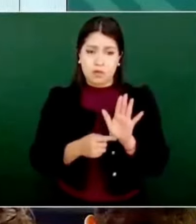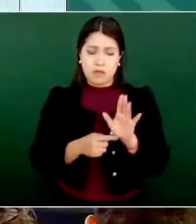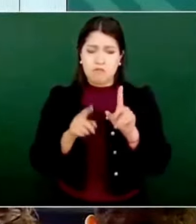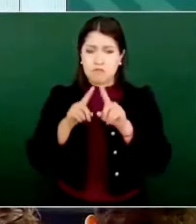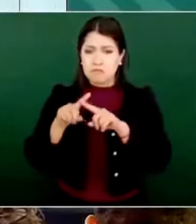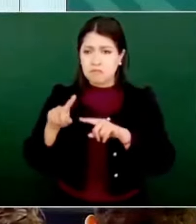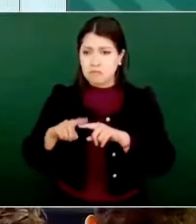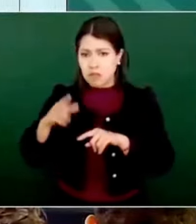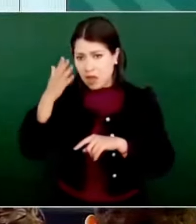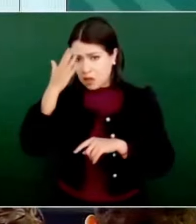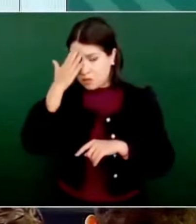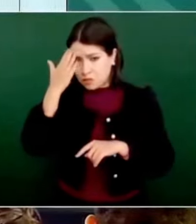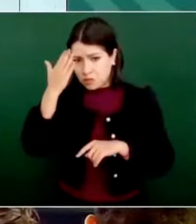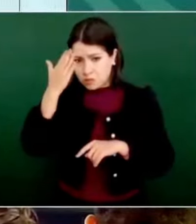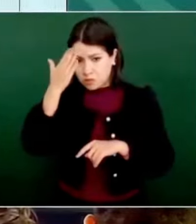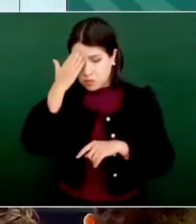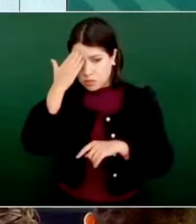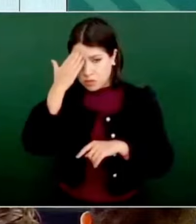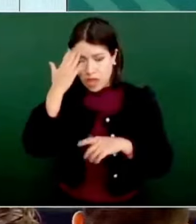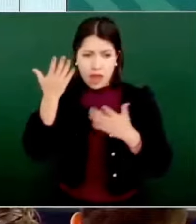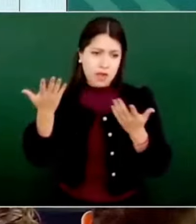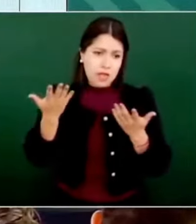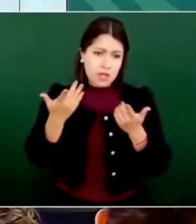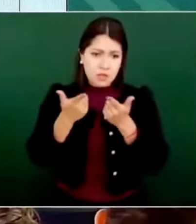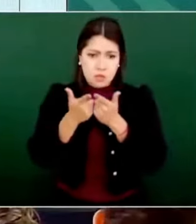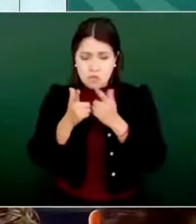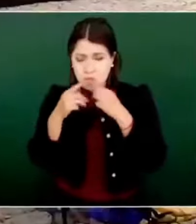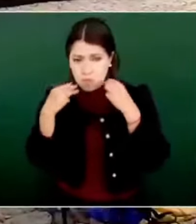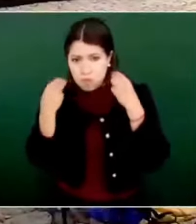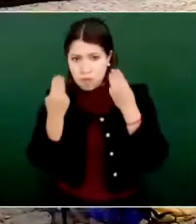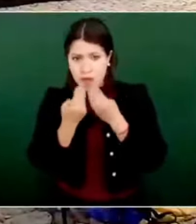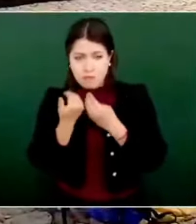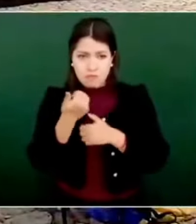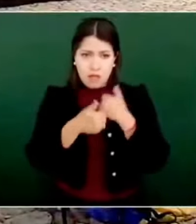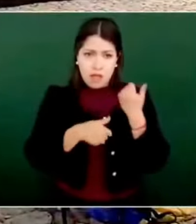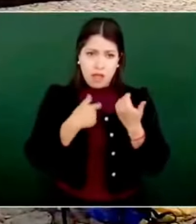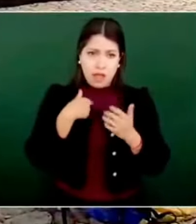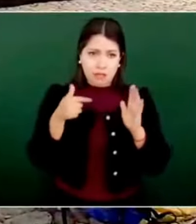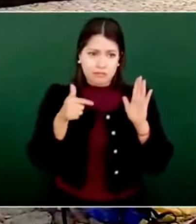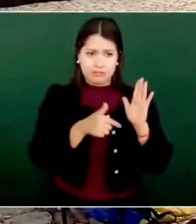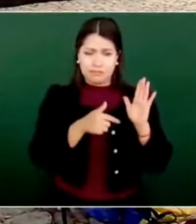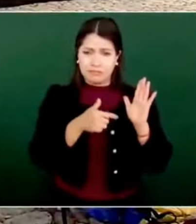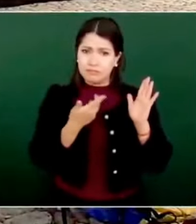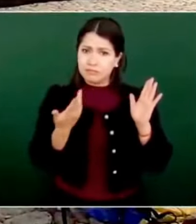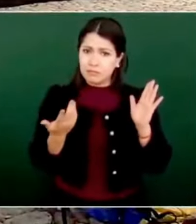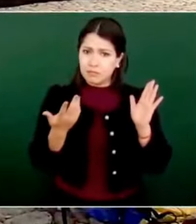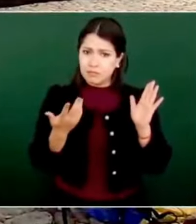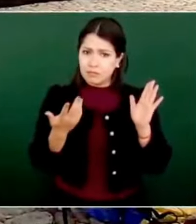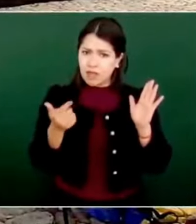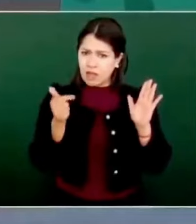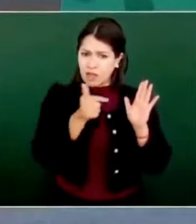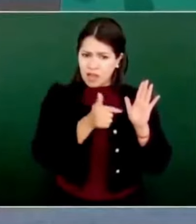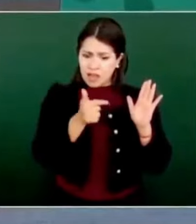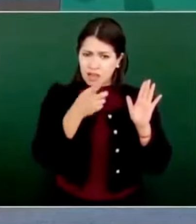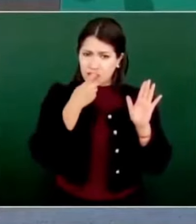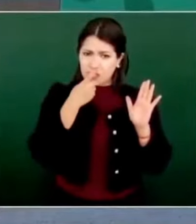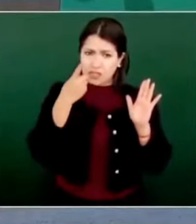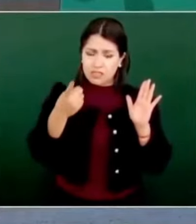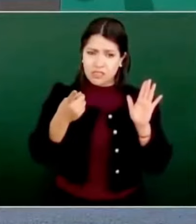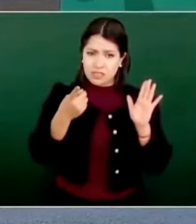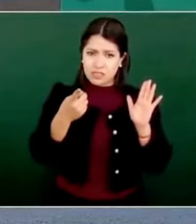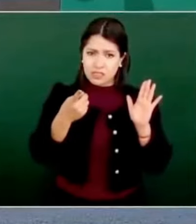y grupos de la delincuencia organizada Aquí no hay nada que mencione que los